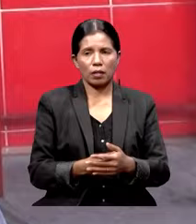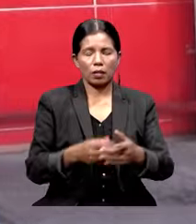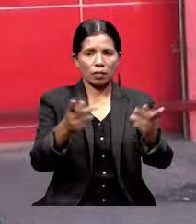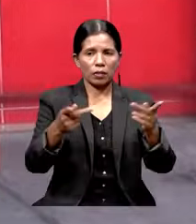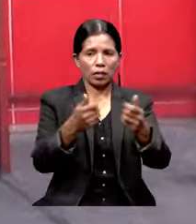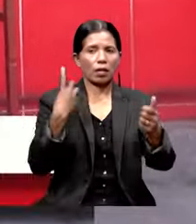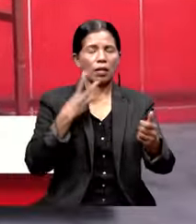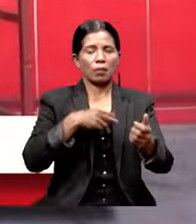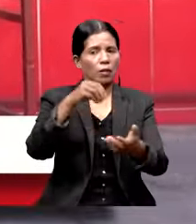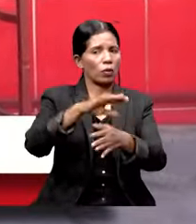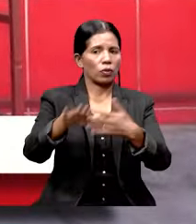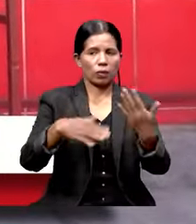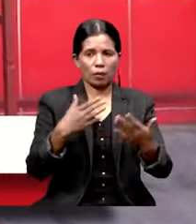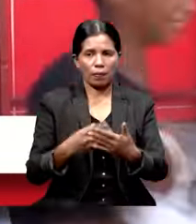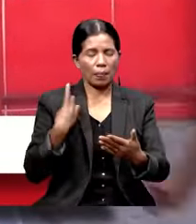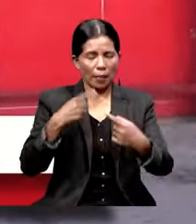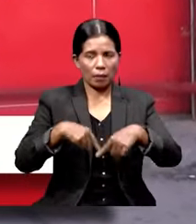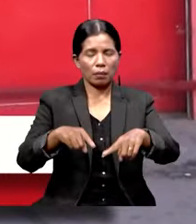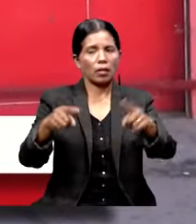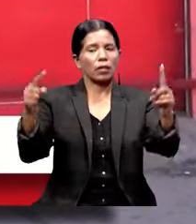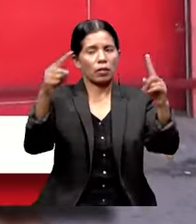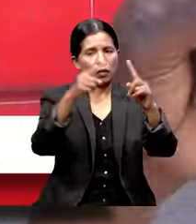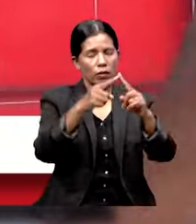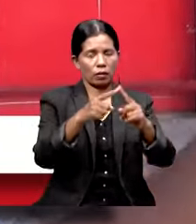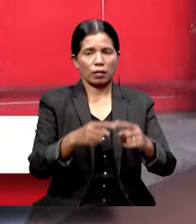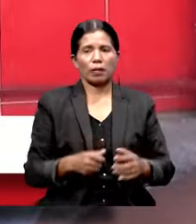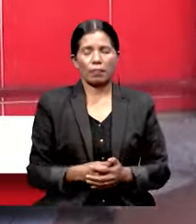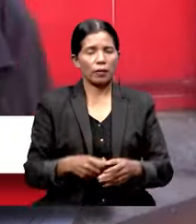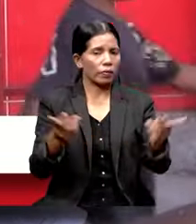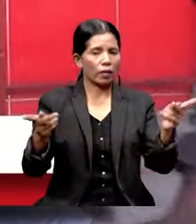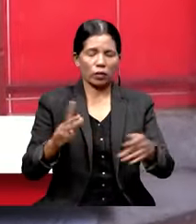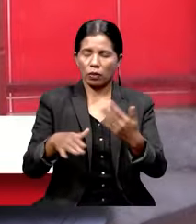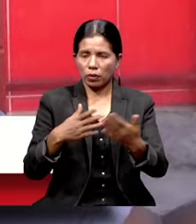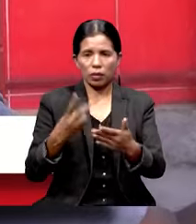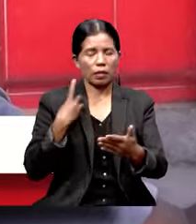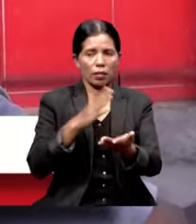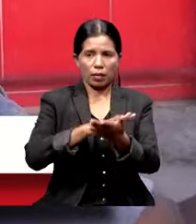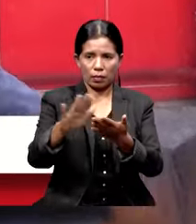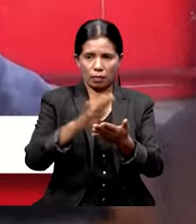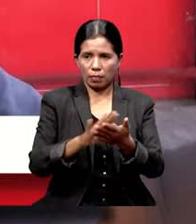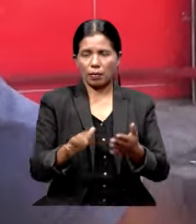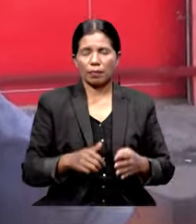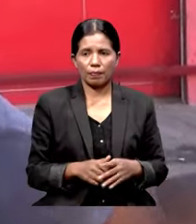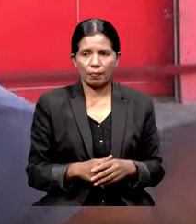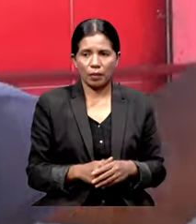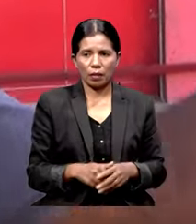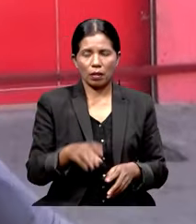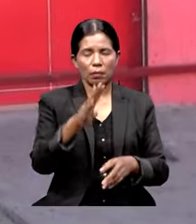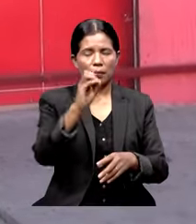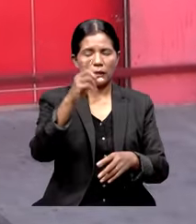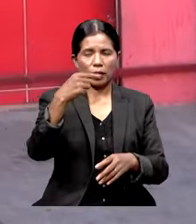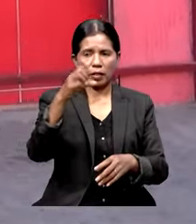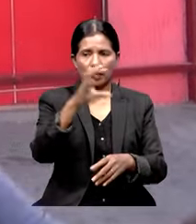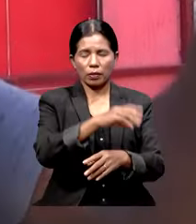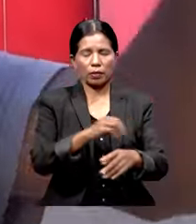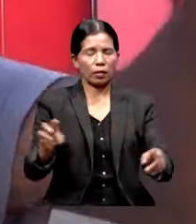alesunian precore. To yene mbato yene mami to yene mbato yene mbato yene mbato yene bomberosnya saya bas, bomberosnya saya bas, anda udah paleta